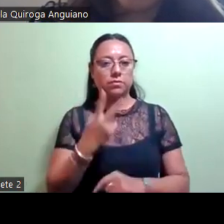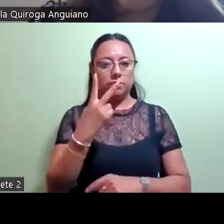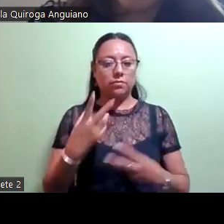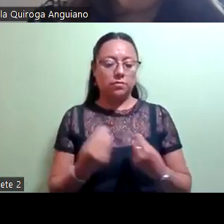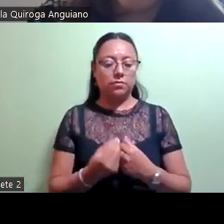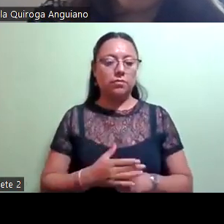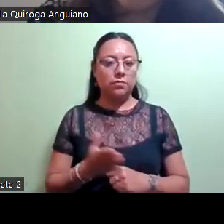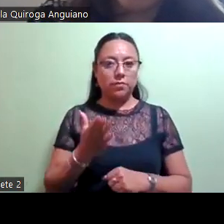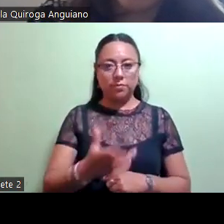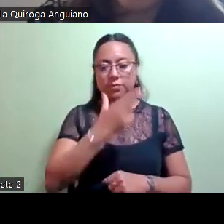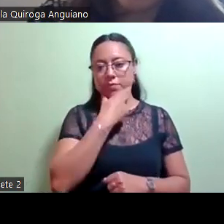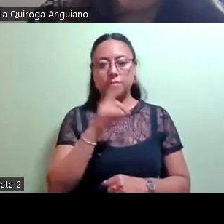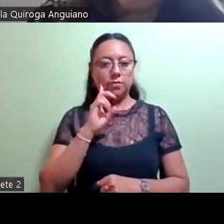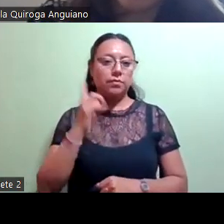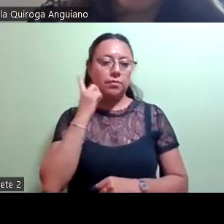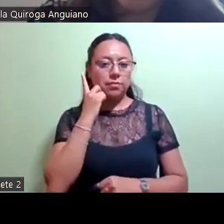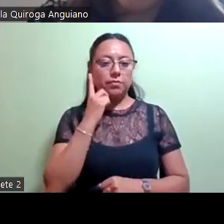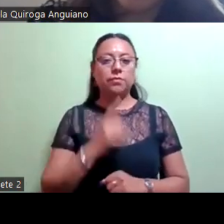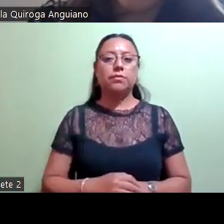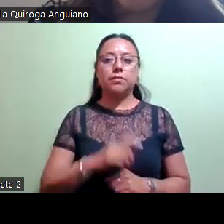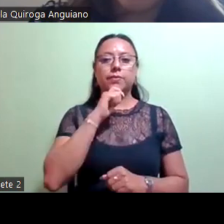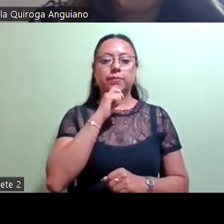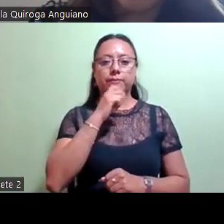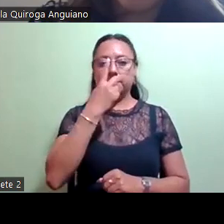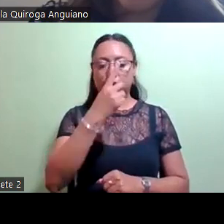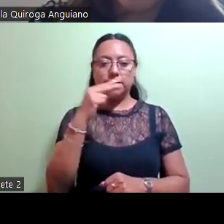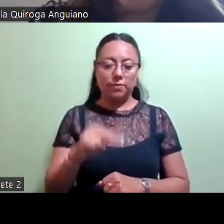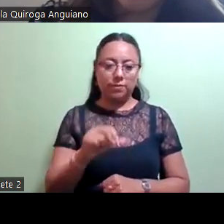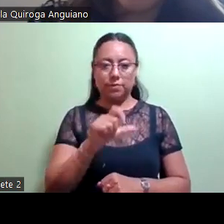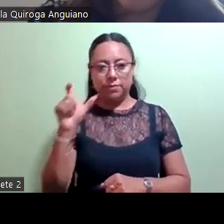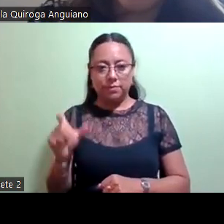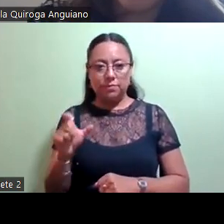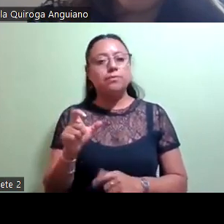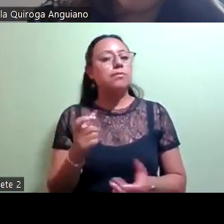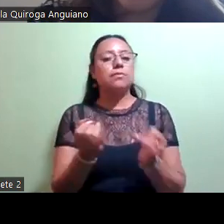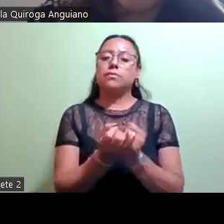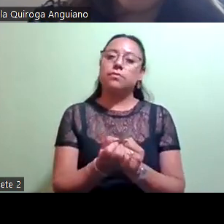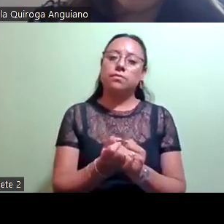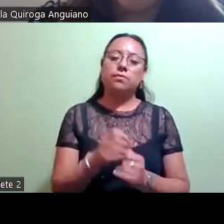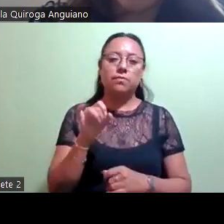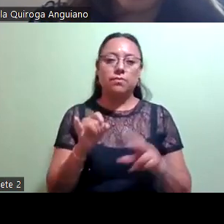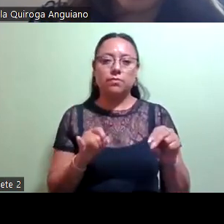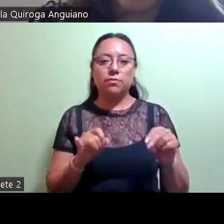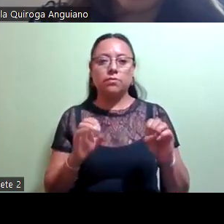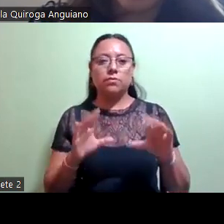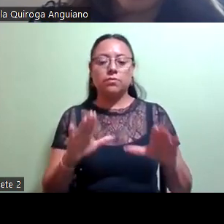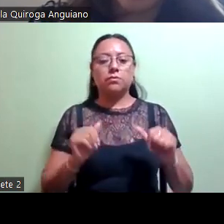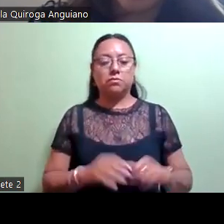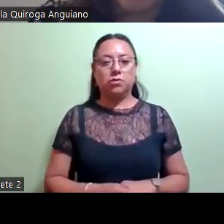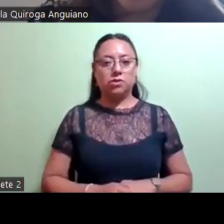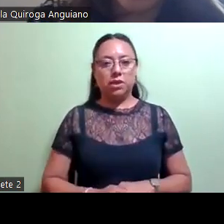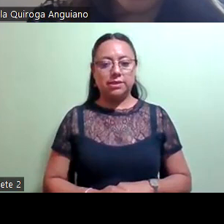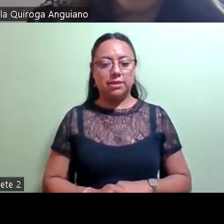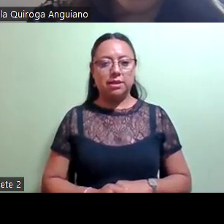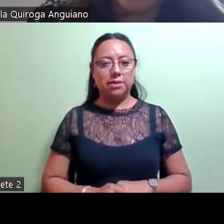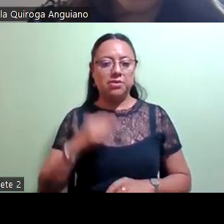les solicita a las y los diputados decir al micrófono su nombre y apellido y la expresión a favor, en contra o abstención. Se procede a